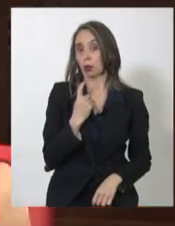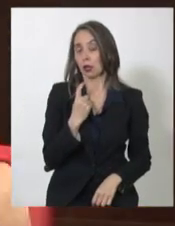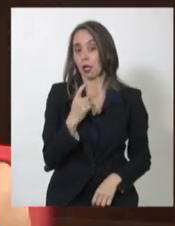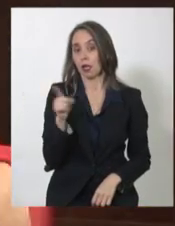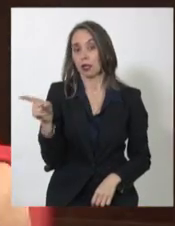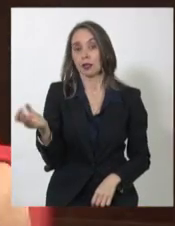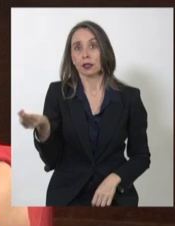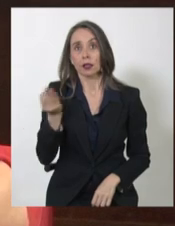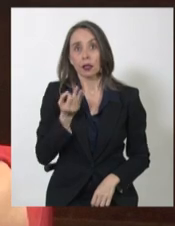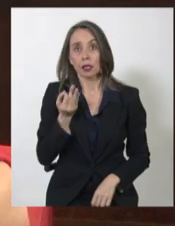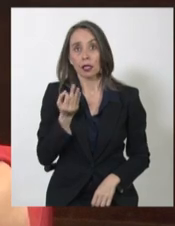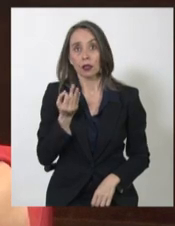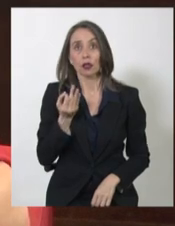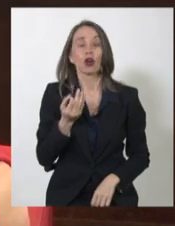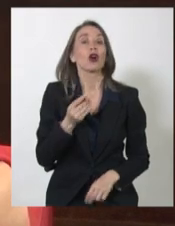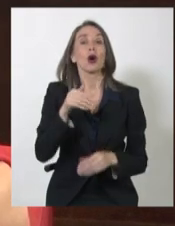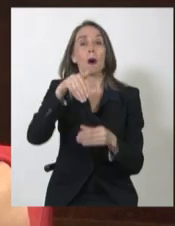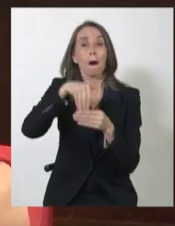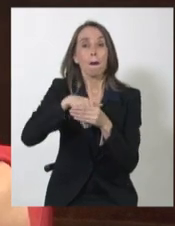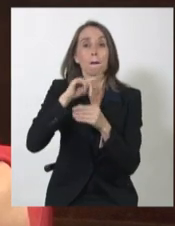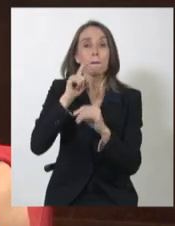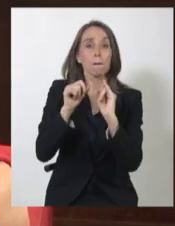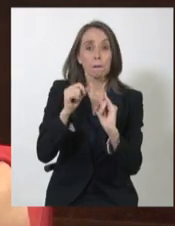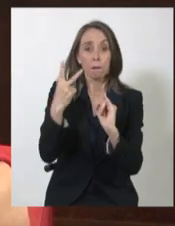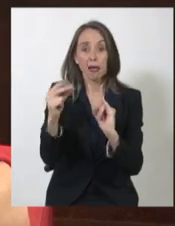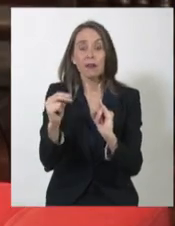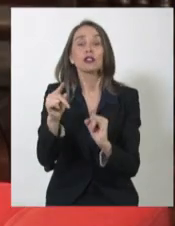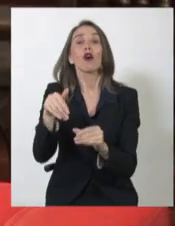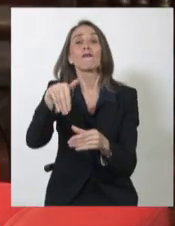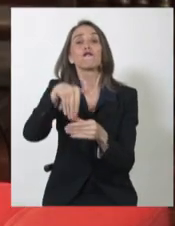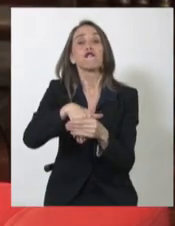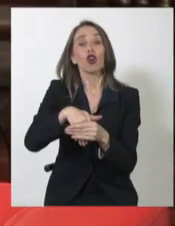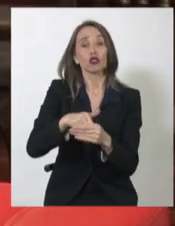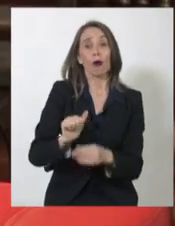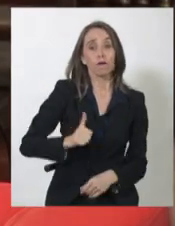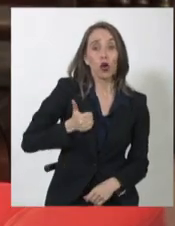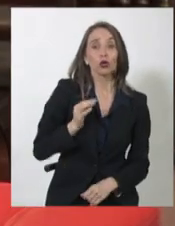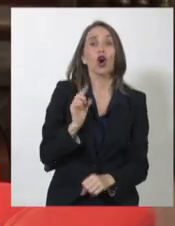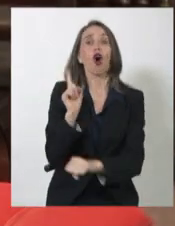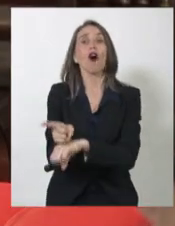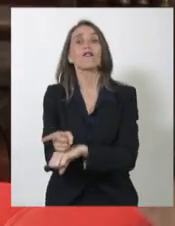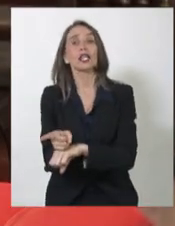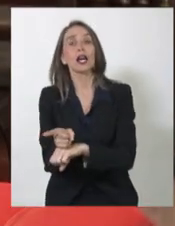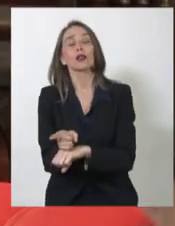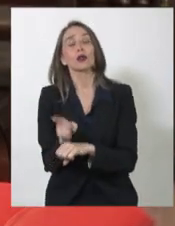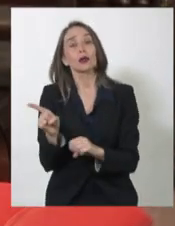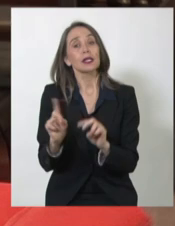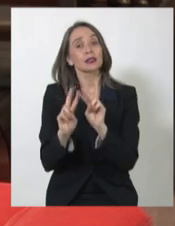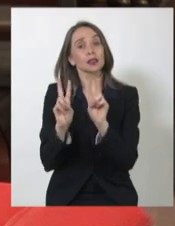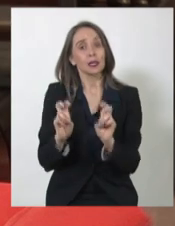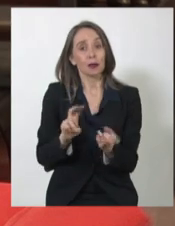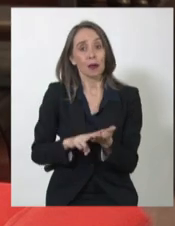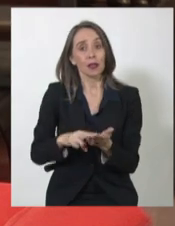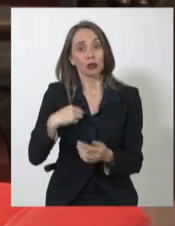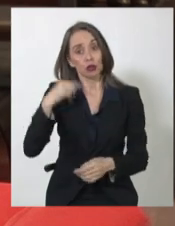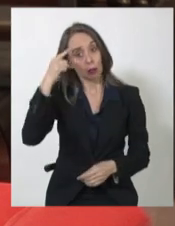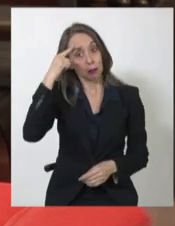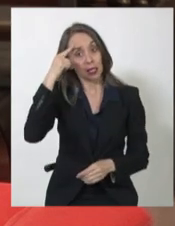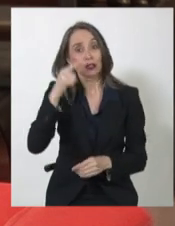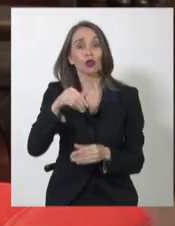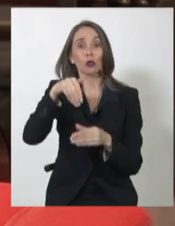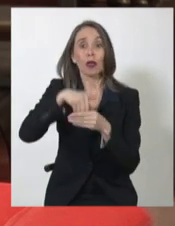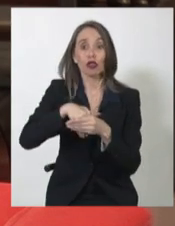que me señalaste. Si el plebiscito es voluntario o obligatorio. Mira, en relación con eso, la verdad es que yo pienso que el